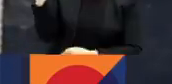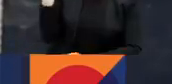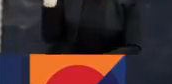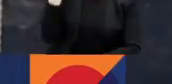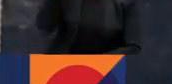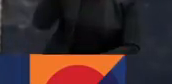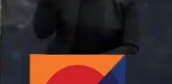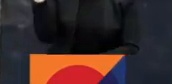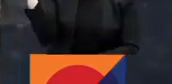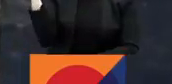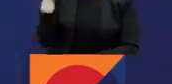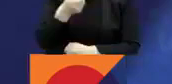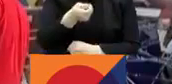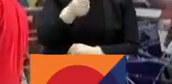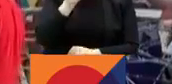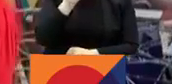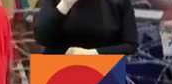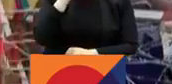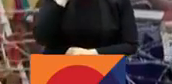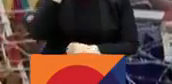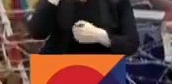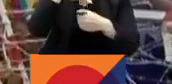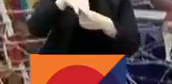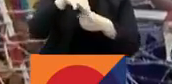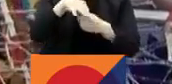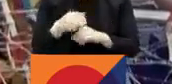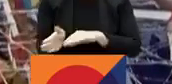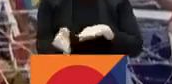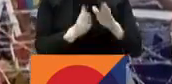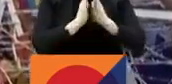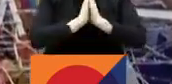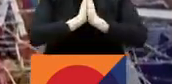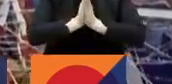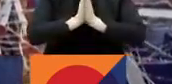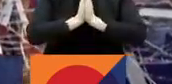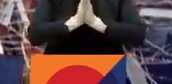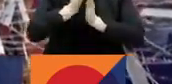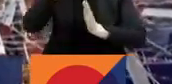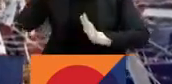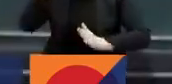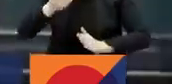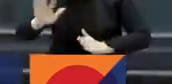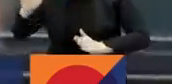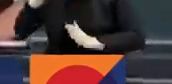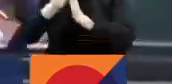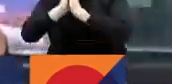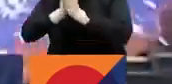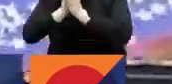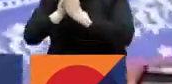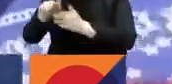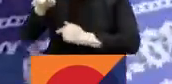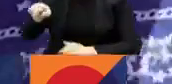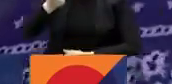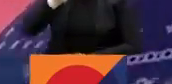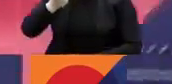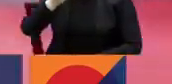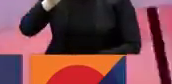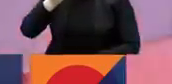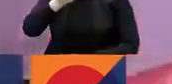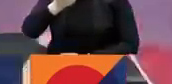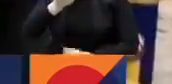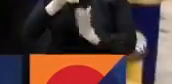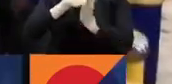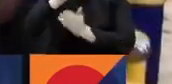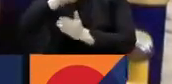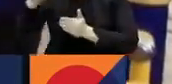el próximo 6 de junio. En Myanmar serán liberados 23.000 presos, así lo informó la junta militar que lidera el